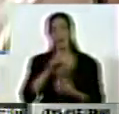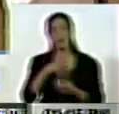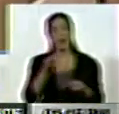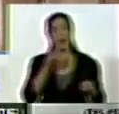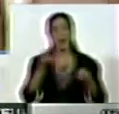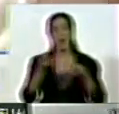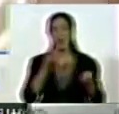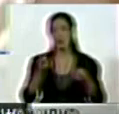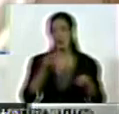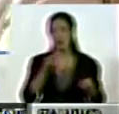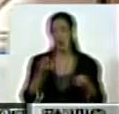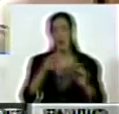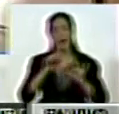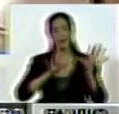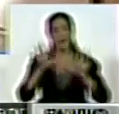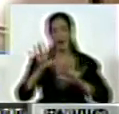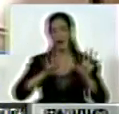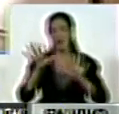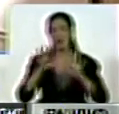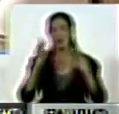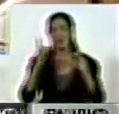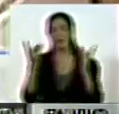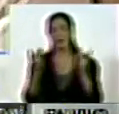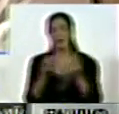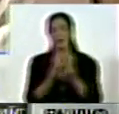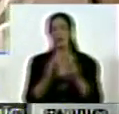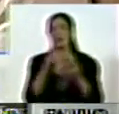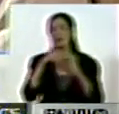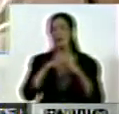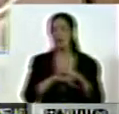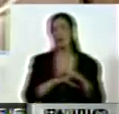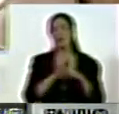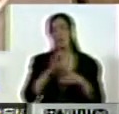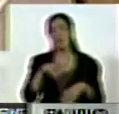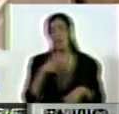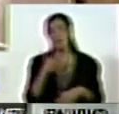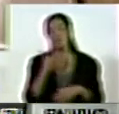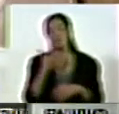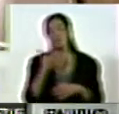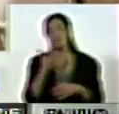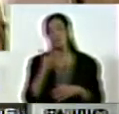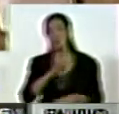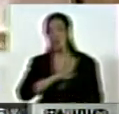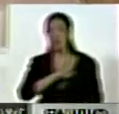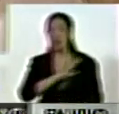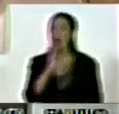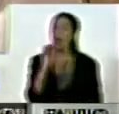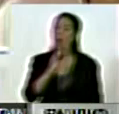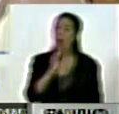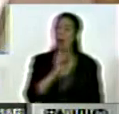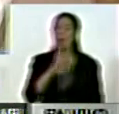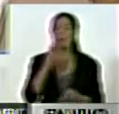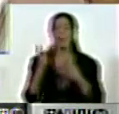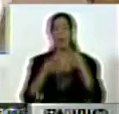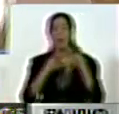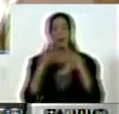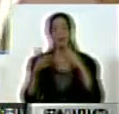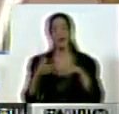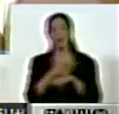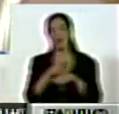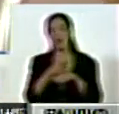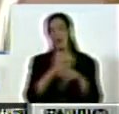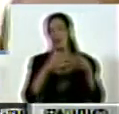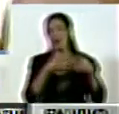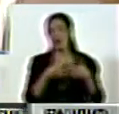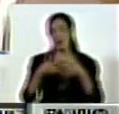de activos extranjeros del Departamento del Tesoro, estaría actuando motu propio o si sería una política del gobierno de los